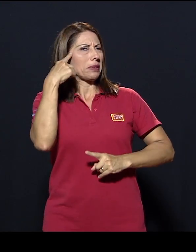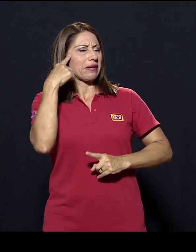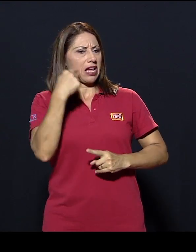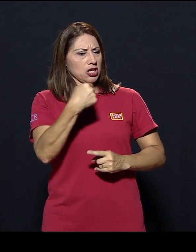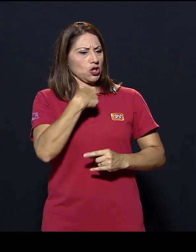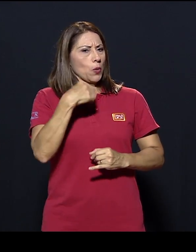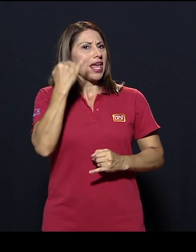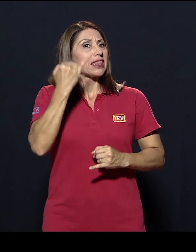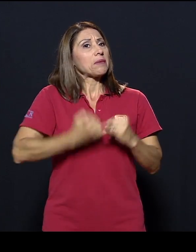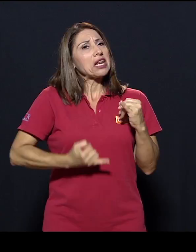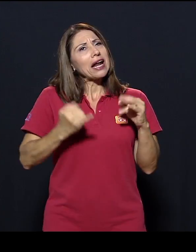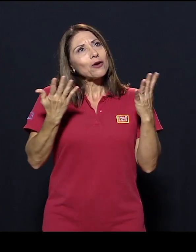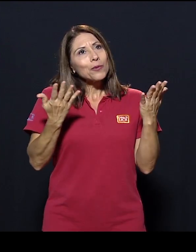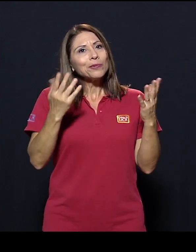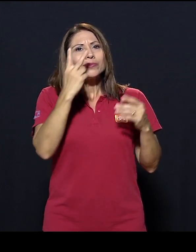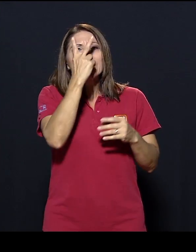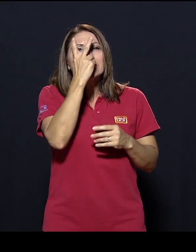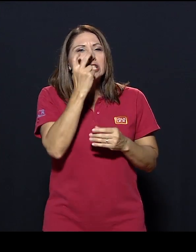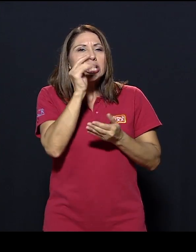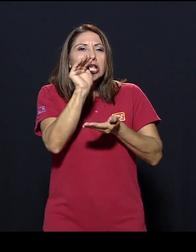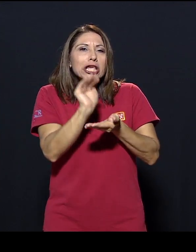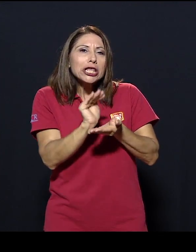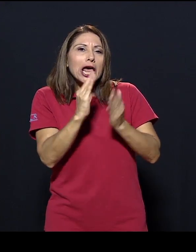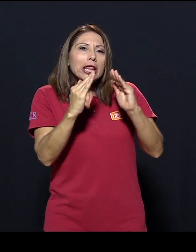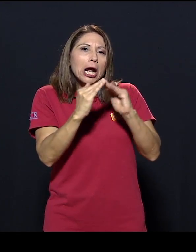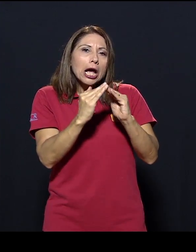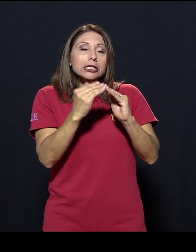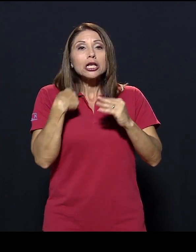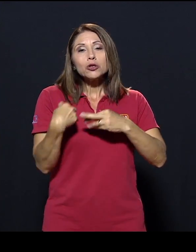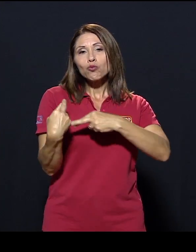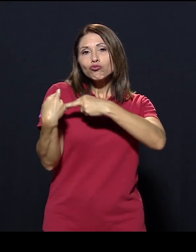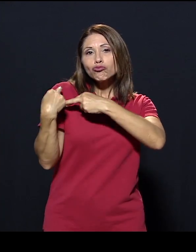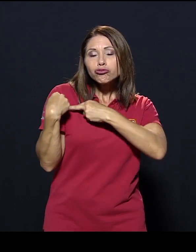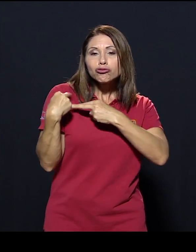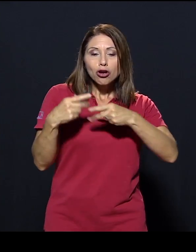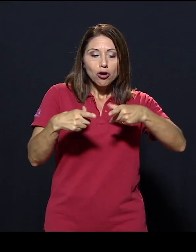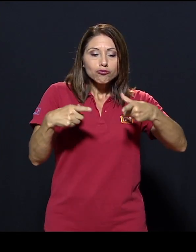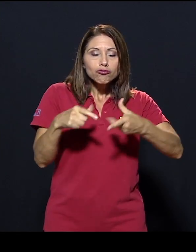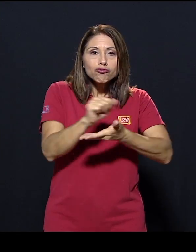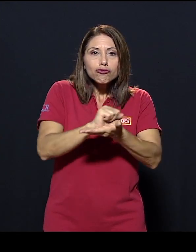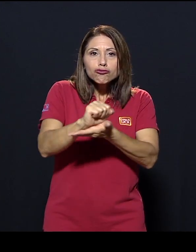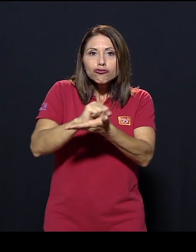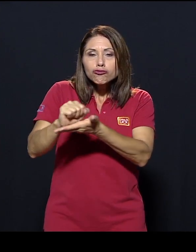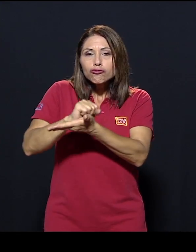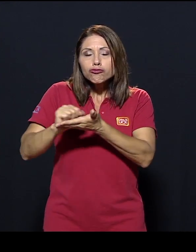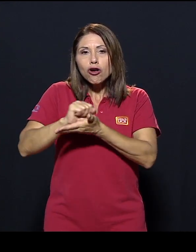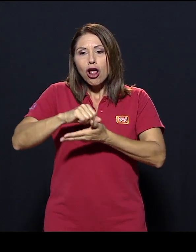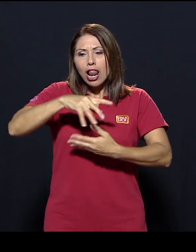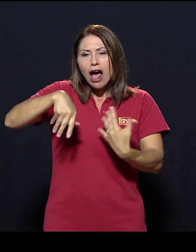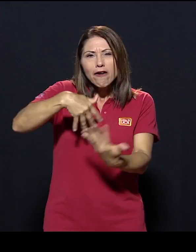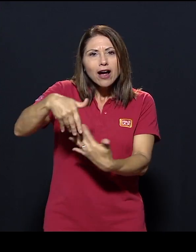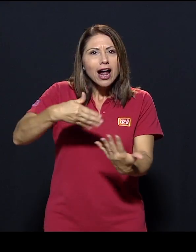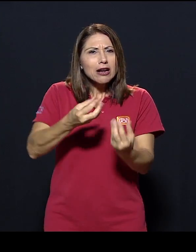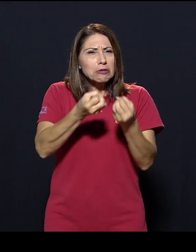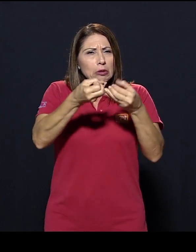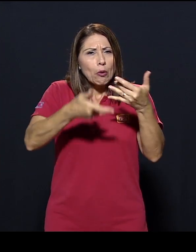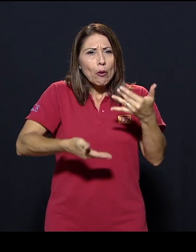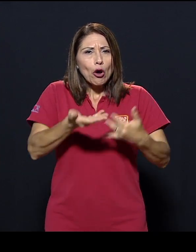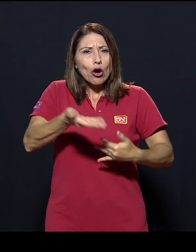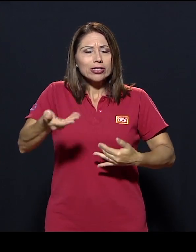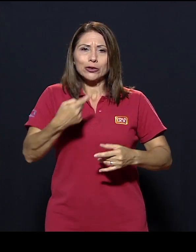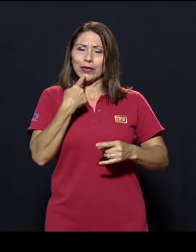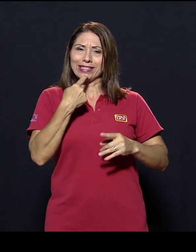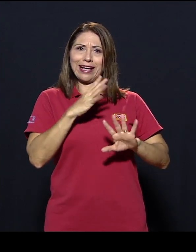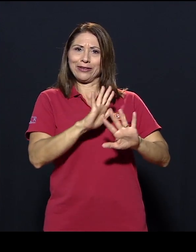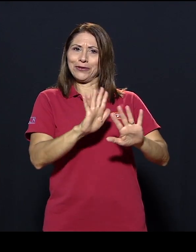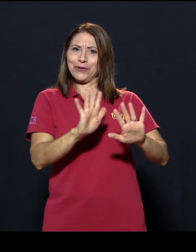que es, voy a terminar siendo la cieguita de la casa, la que se encarga de lavar los trastes, la que se encarga de lavar, la que se encarga de ese montón de cosas. Yo